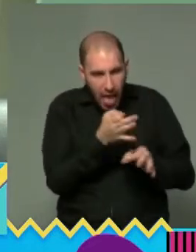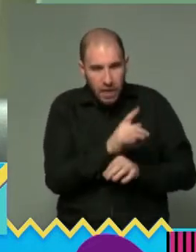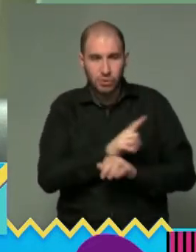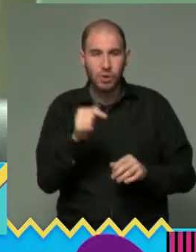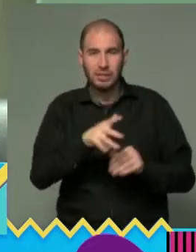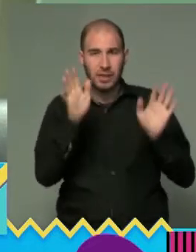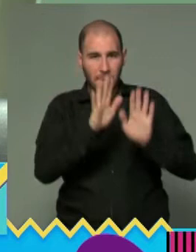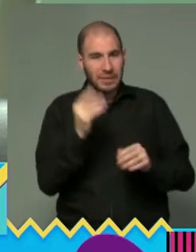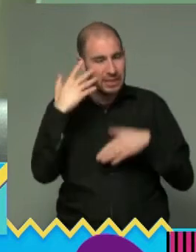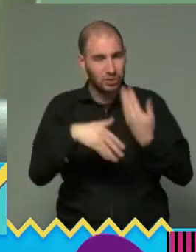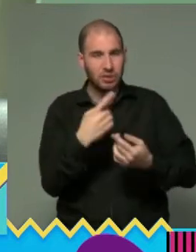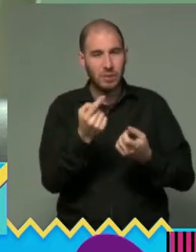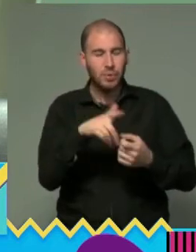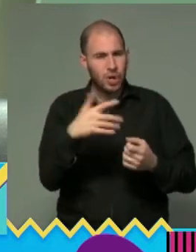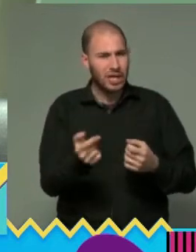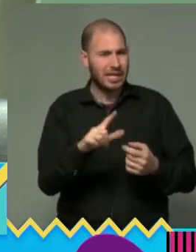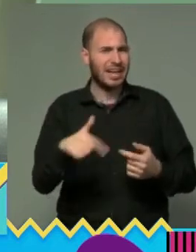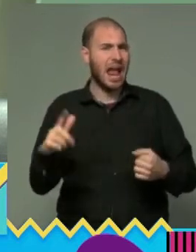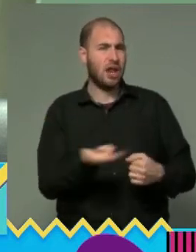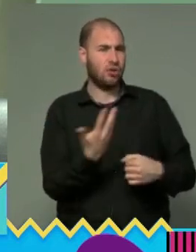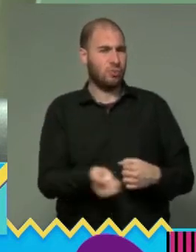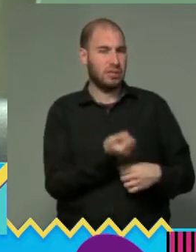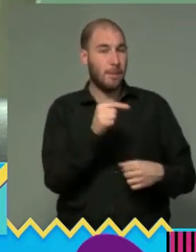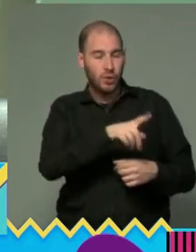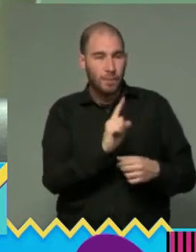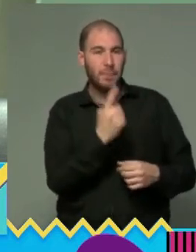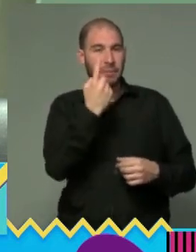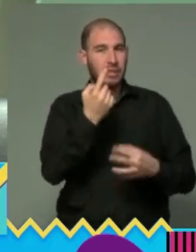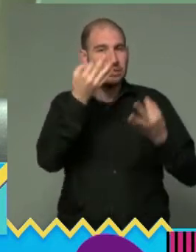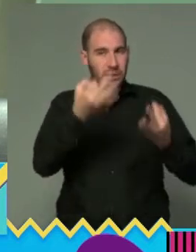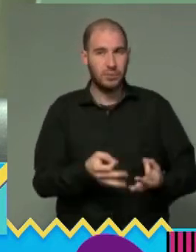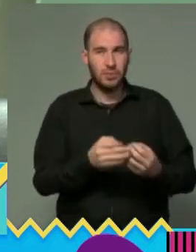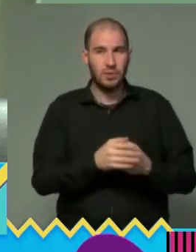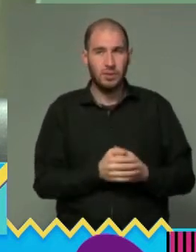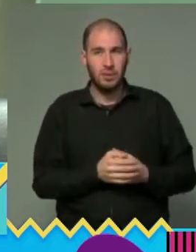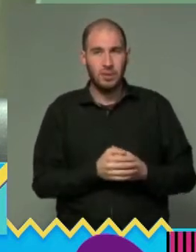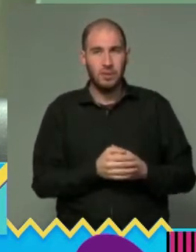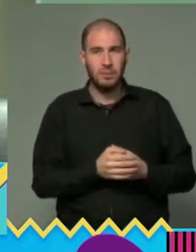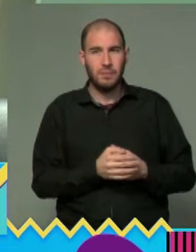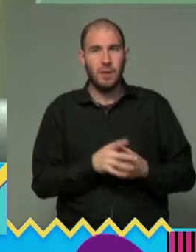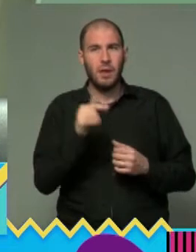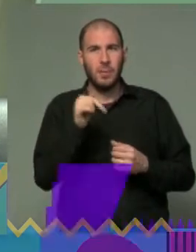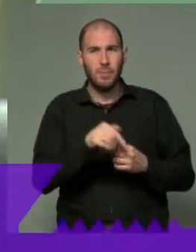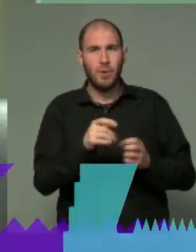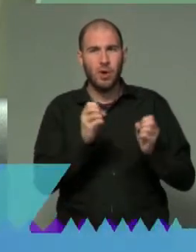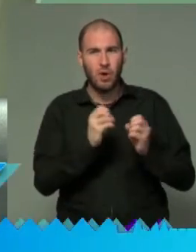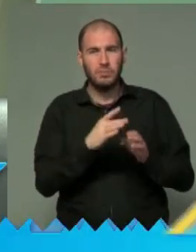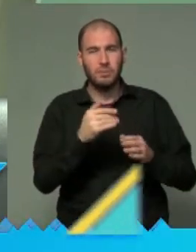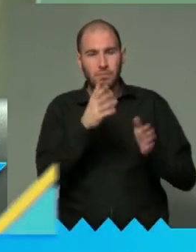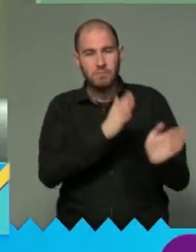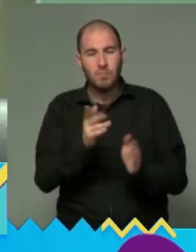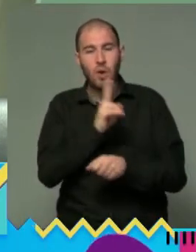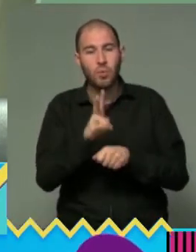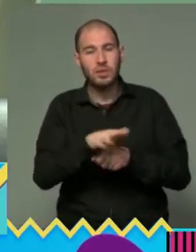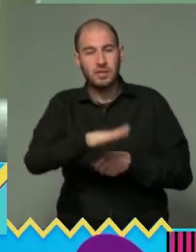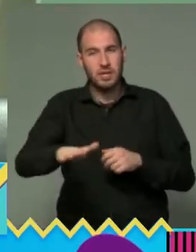que haber una preparación. Está bien, detectás algo raro, vos sos el primero que garantiza, el que empieza a dar un mecanismo de protección